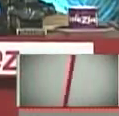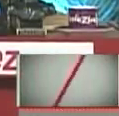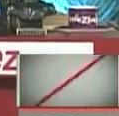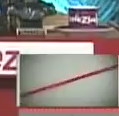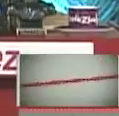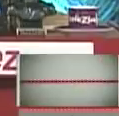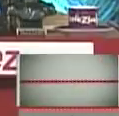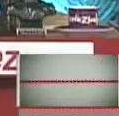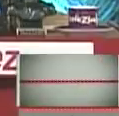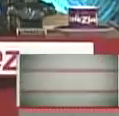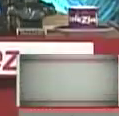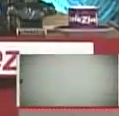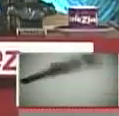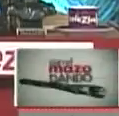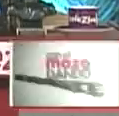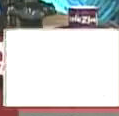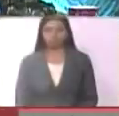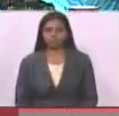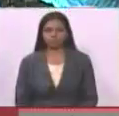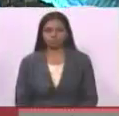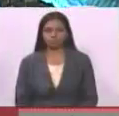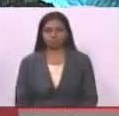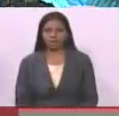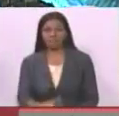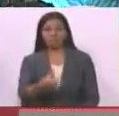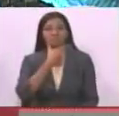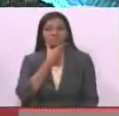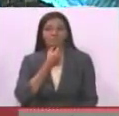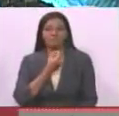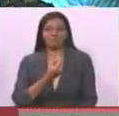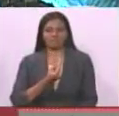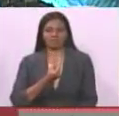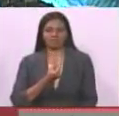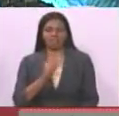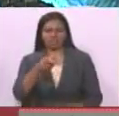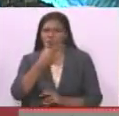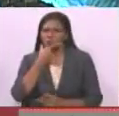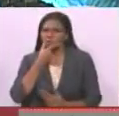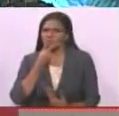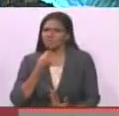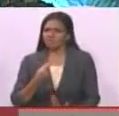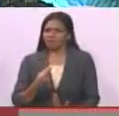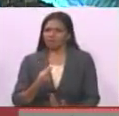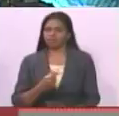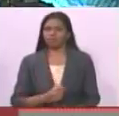momento. ¿Está fácil? ¿Está fácil?